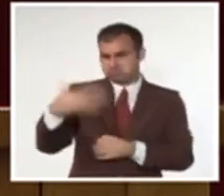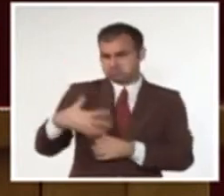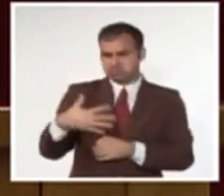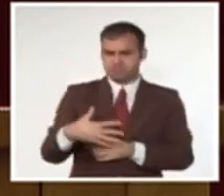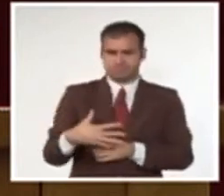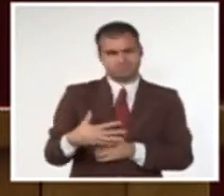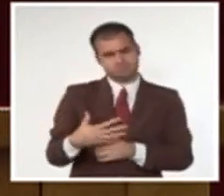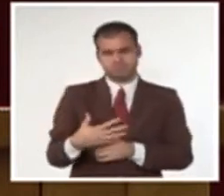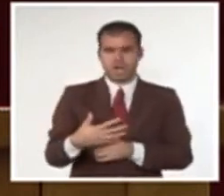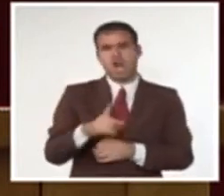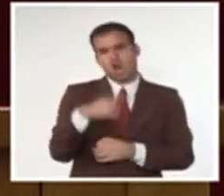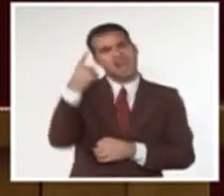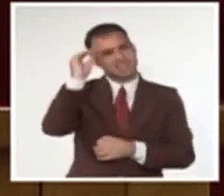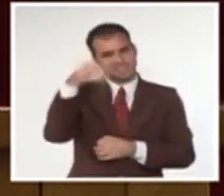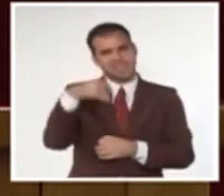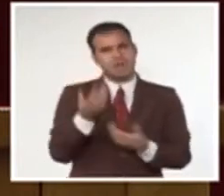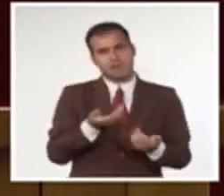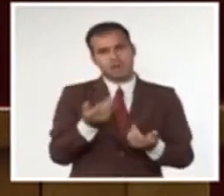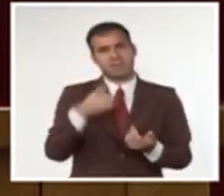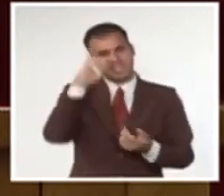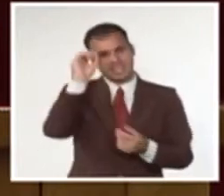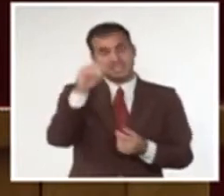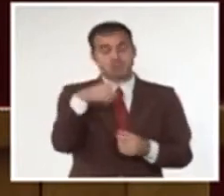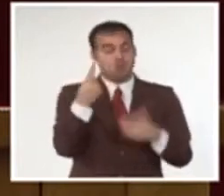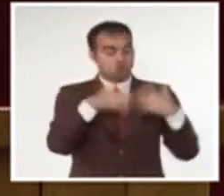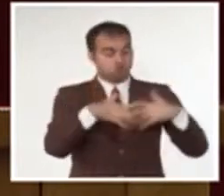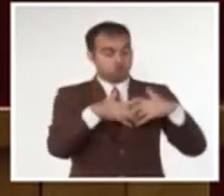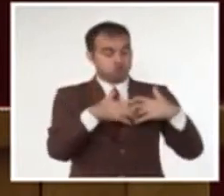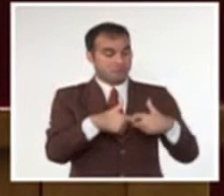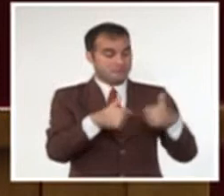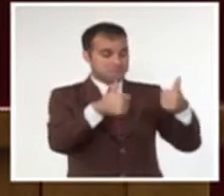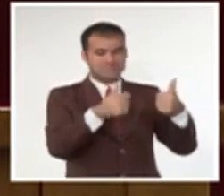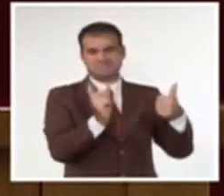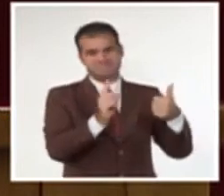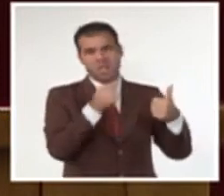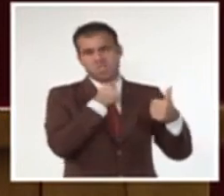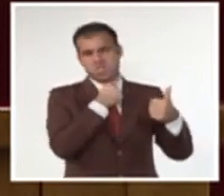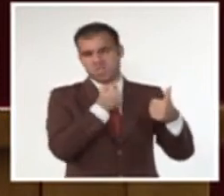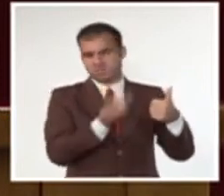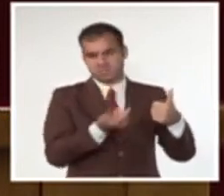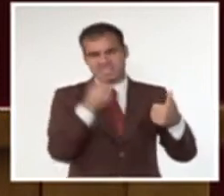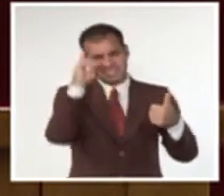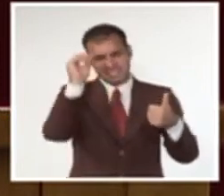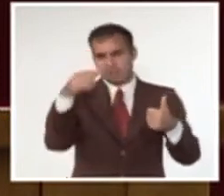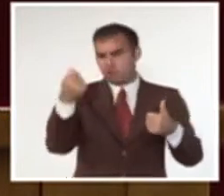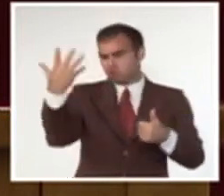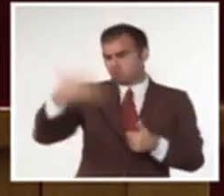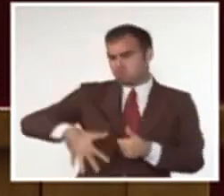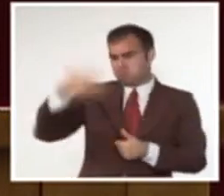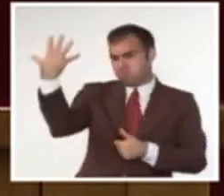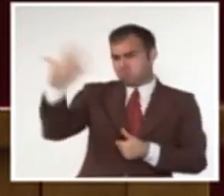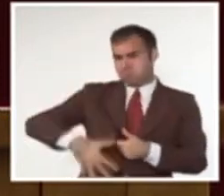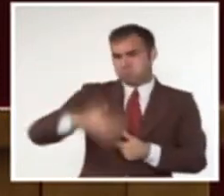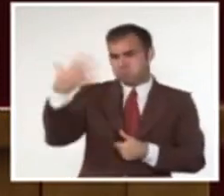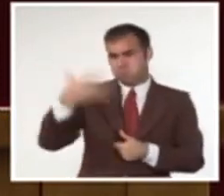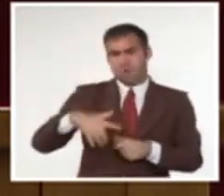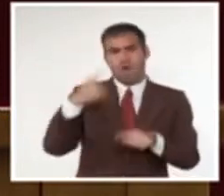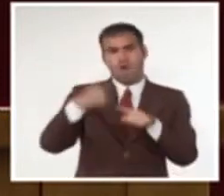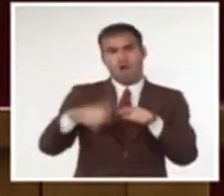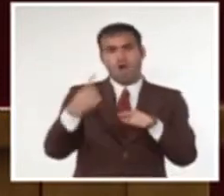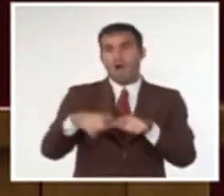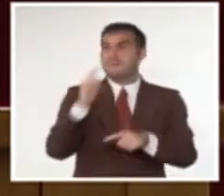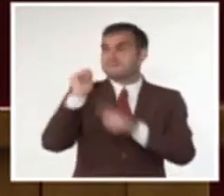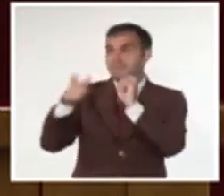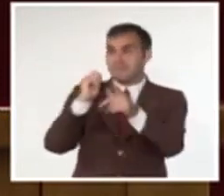de oferta porque no producimos lo suficiente, porque se han incrementado los precios de fletes y los costes de las operaciones de